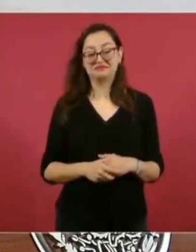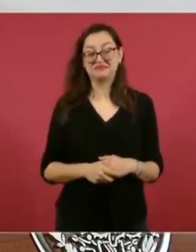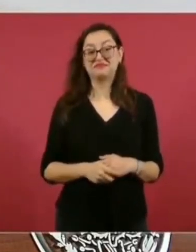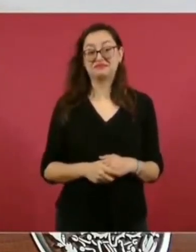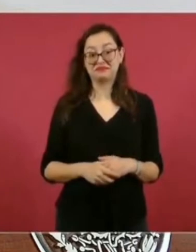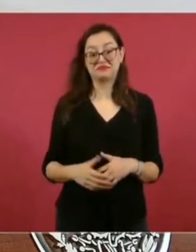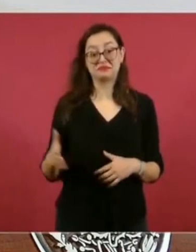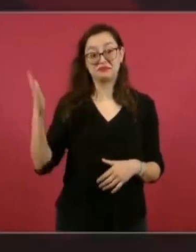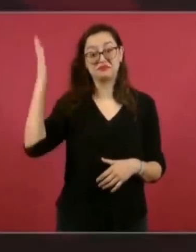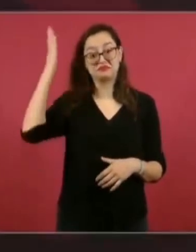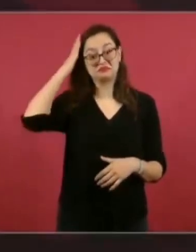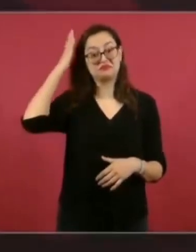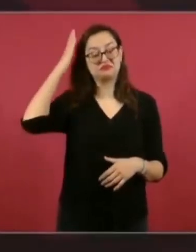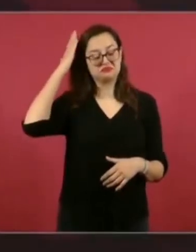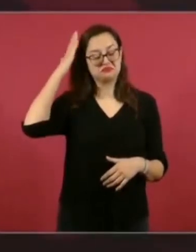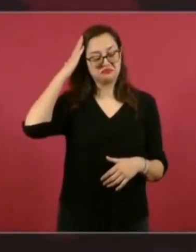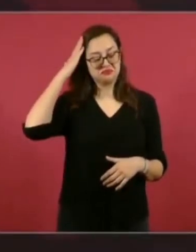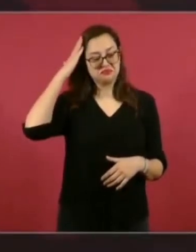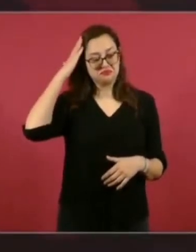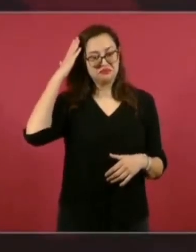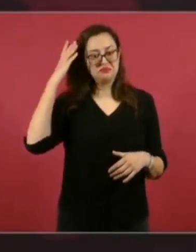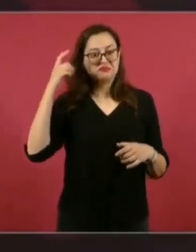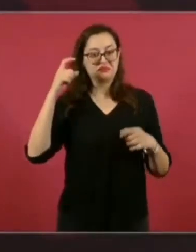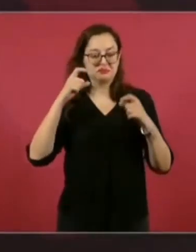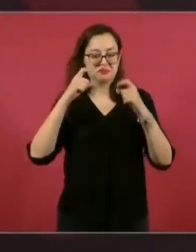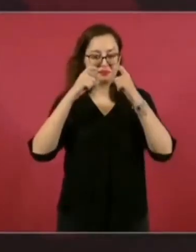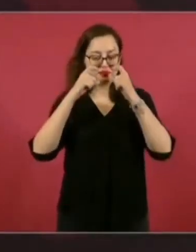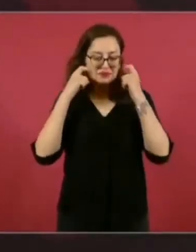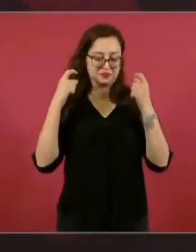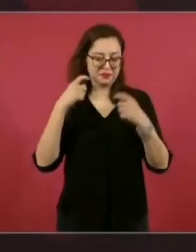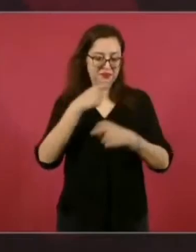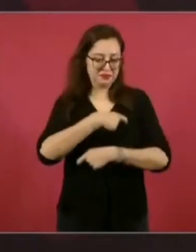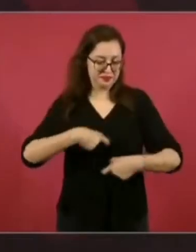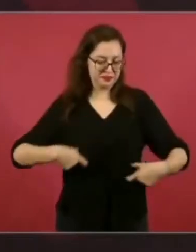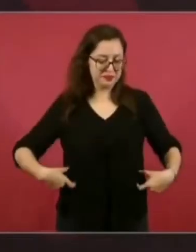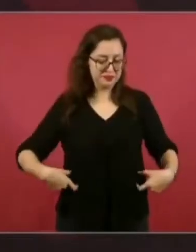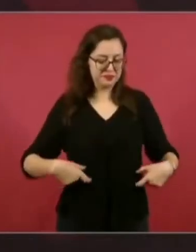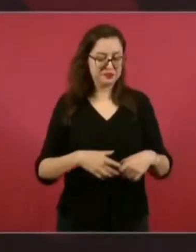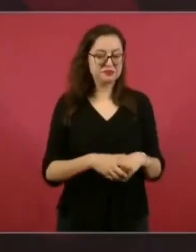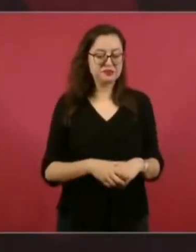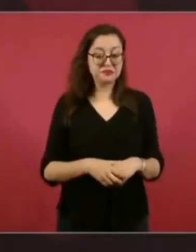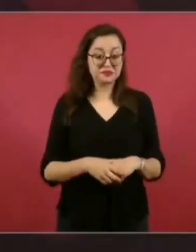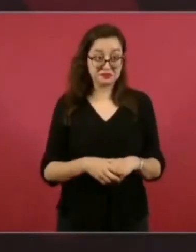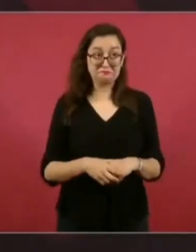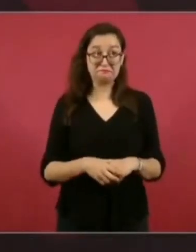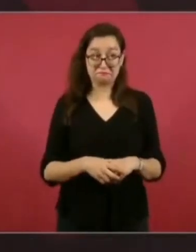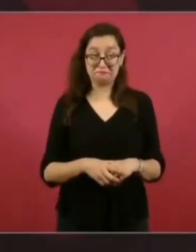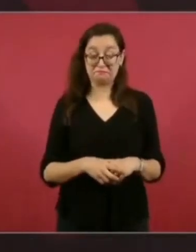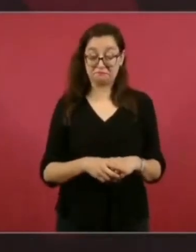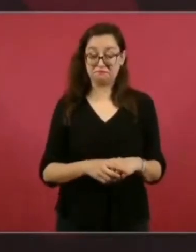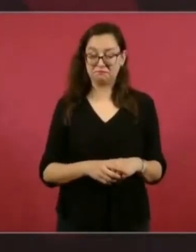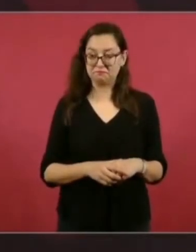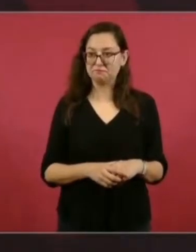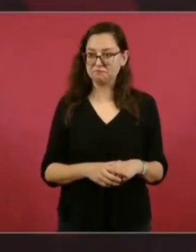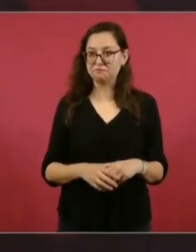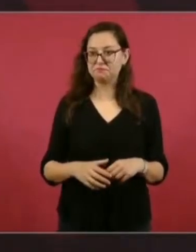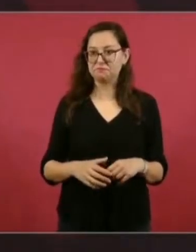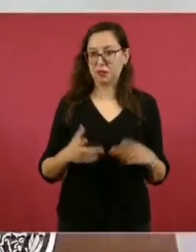muy consecuente, muy consecuente, y tenía un ranchito